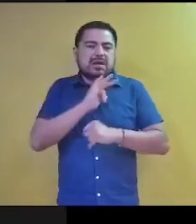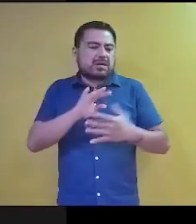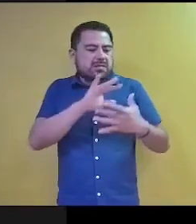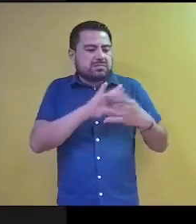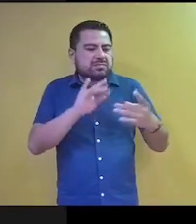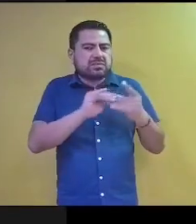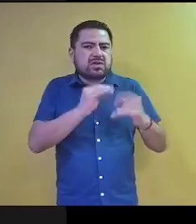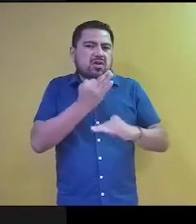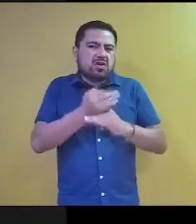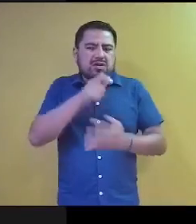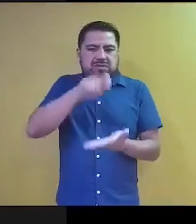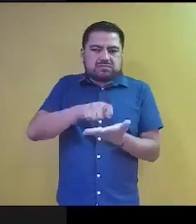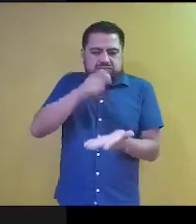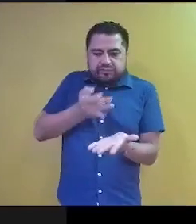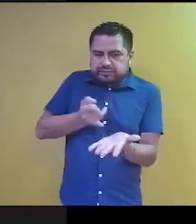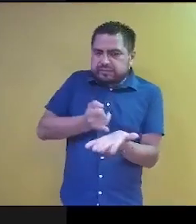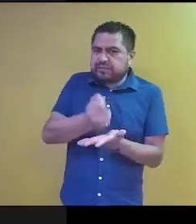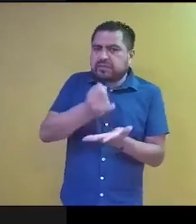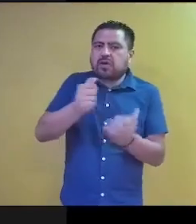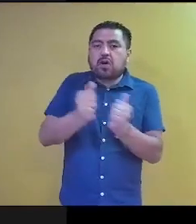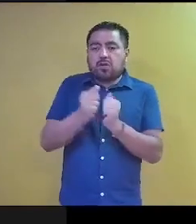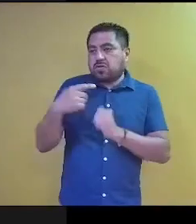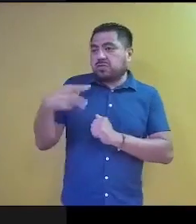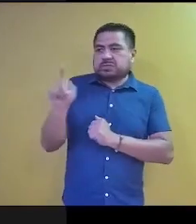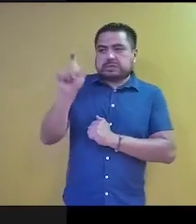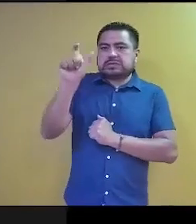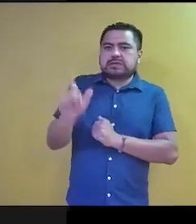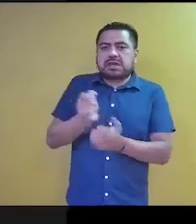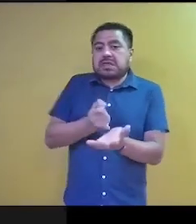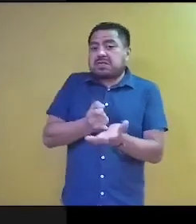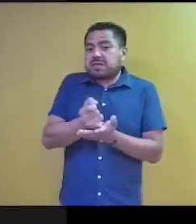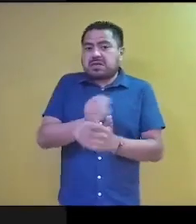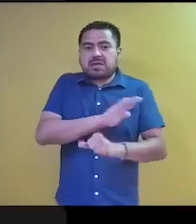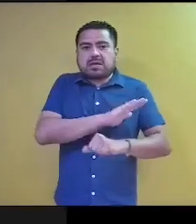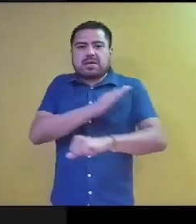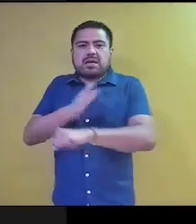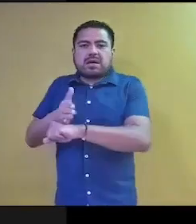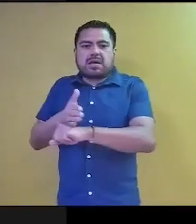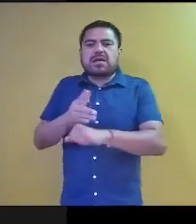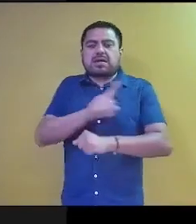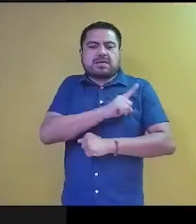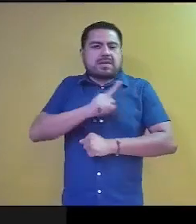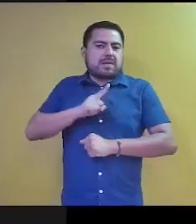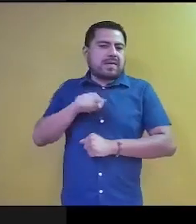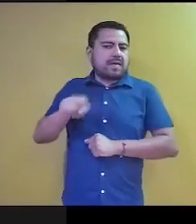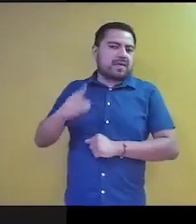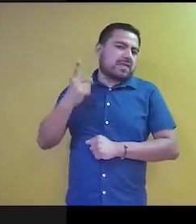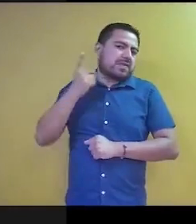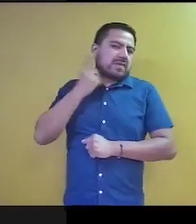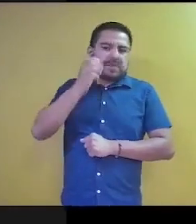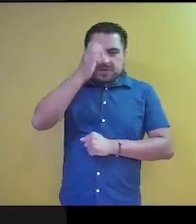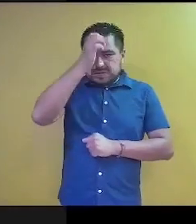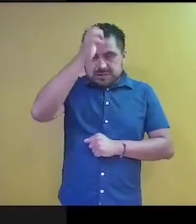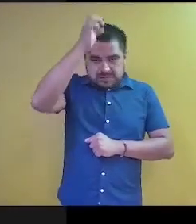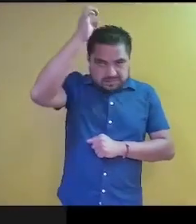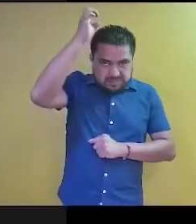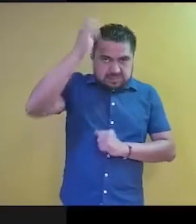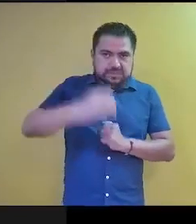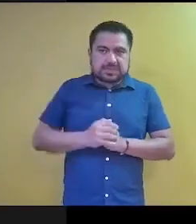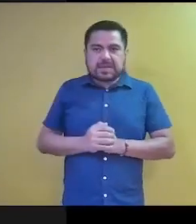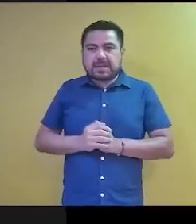en la presente sentencia, para que conforme a sus atribuciones determine imponer la sanción correspondiente al diputado Alfredo Sánchez Esquivel.